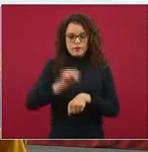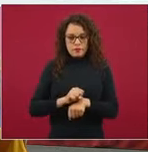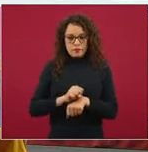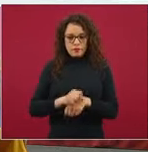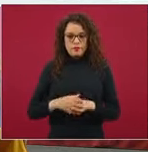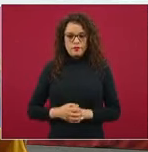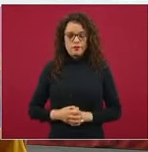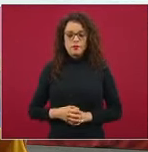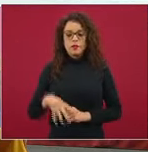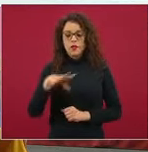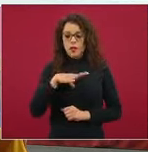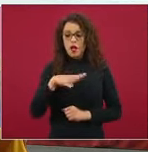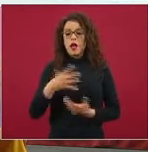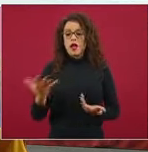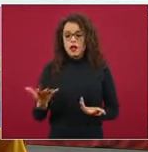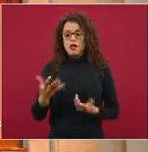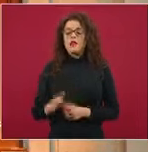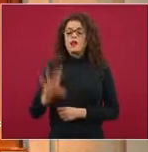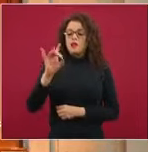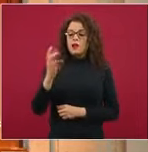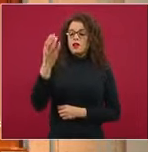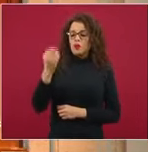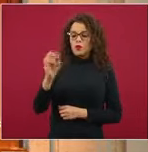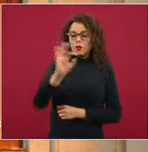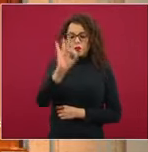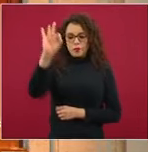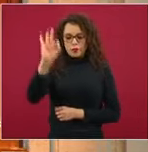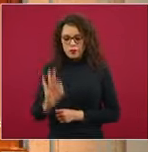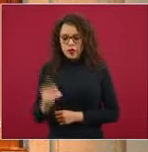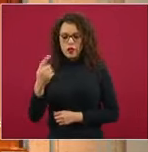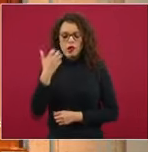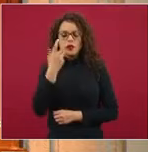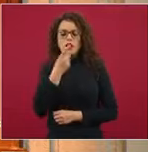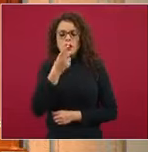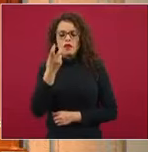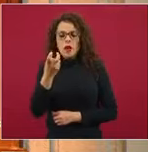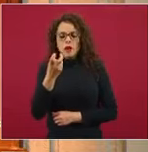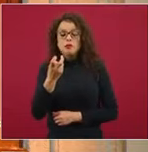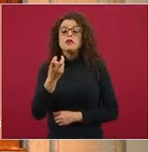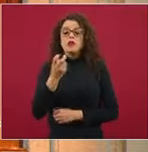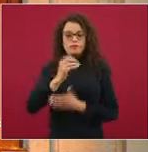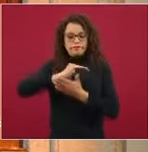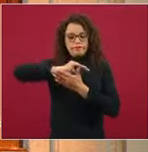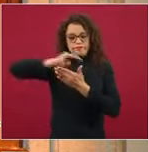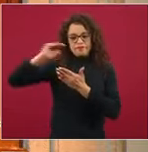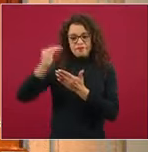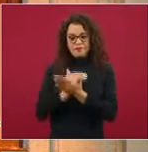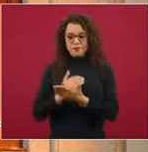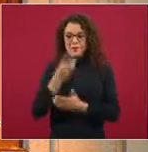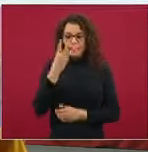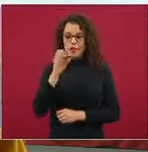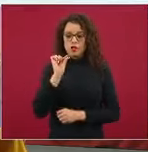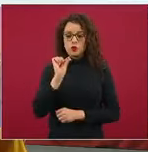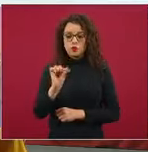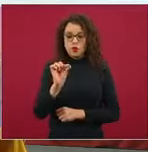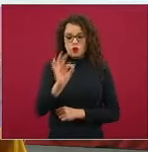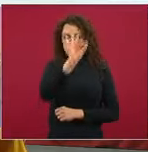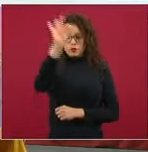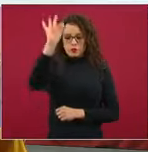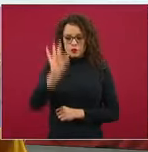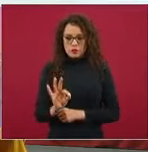en un 39%, lo cual ha significado hasta el momento una disminución de 3 puntos porcentuales